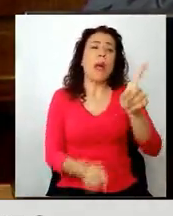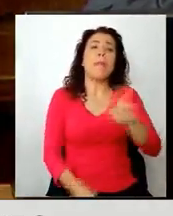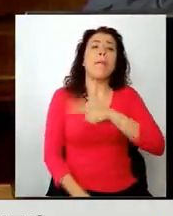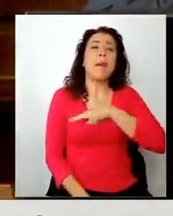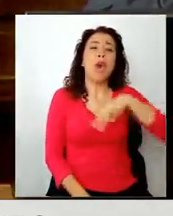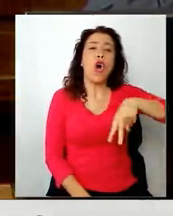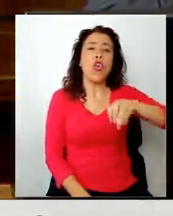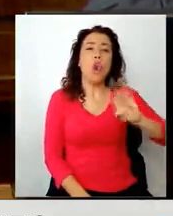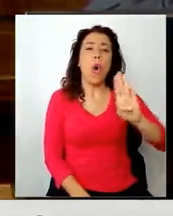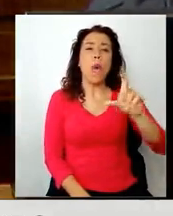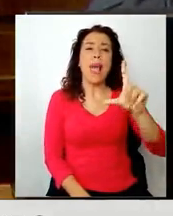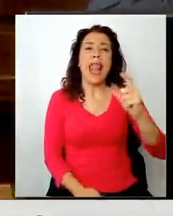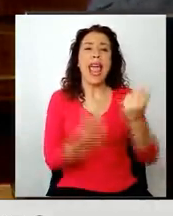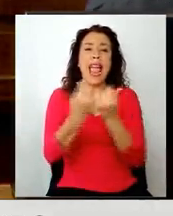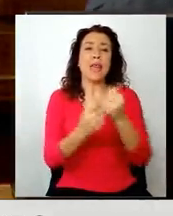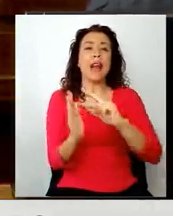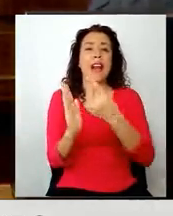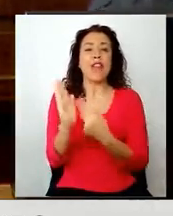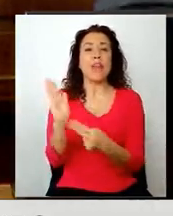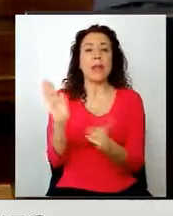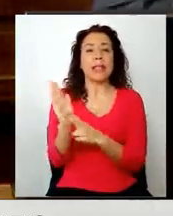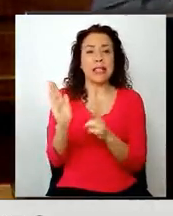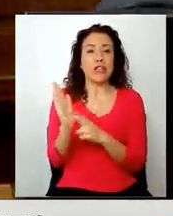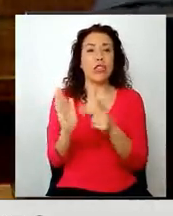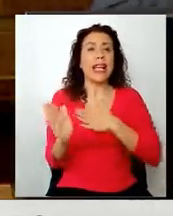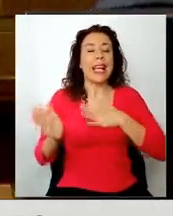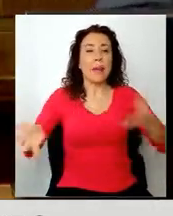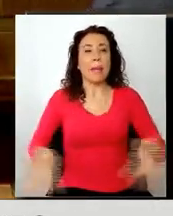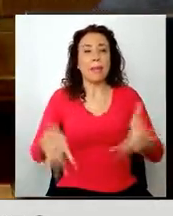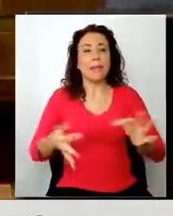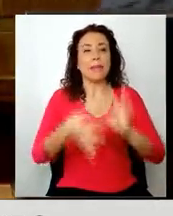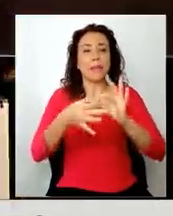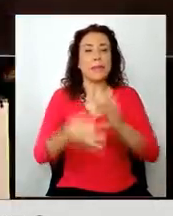economía con la reforma tributaria que quieran impulsar Muchas gracias presidente